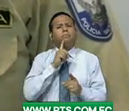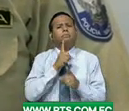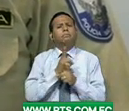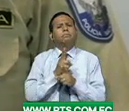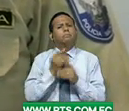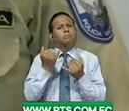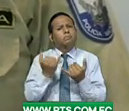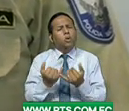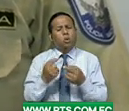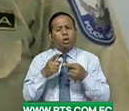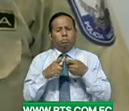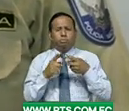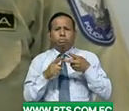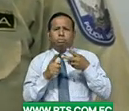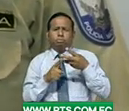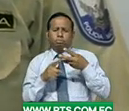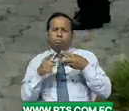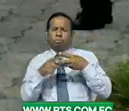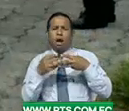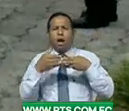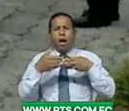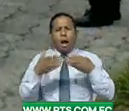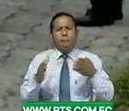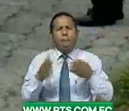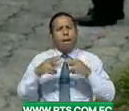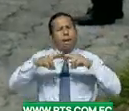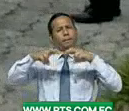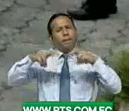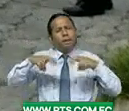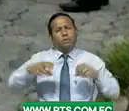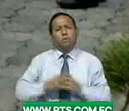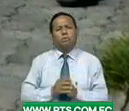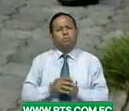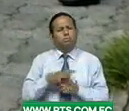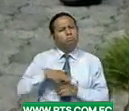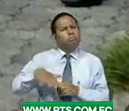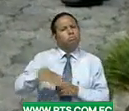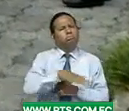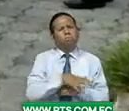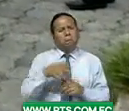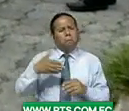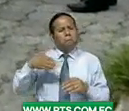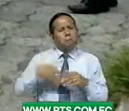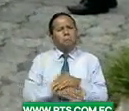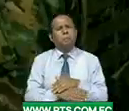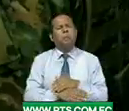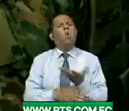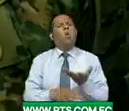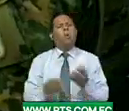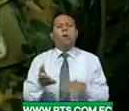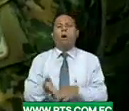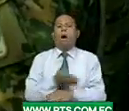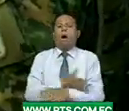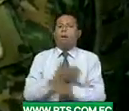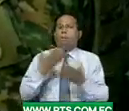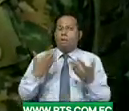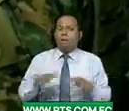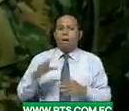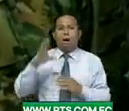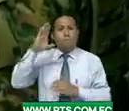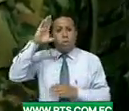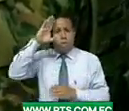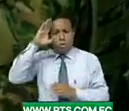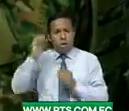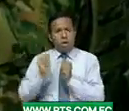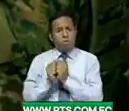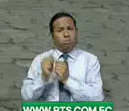líneas investigativas abiertas en estos casos. Este suceso se registra cuando se han intensificado los controles combinados entre policías